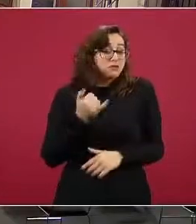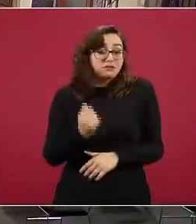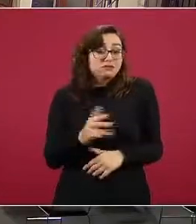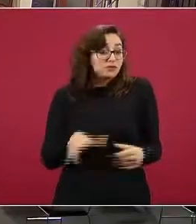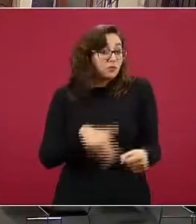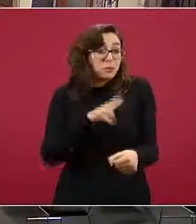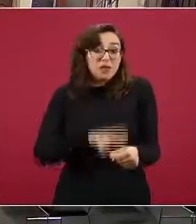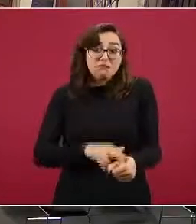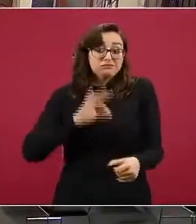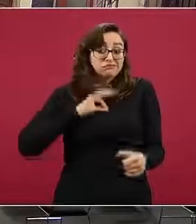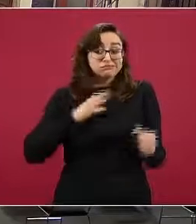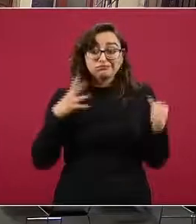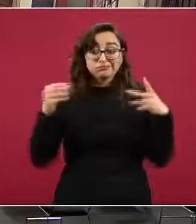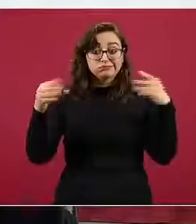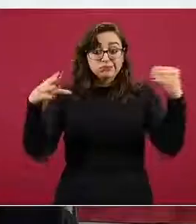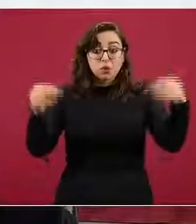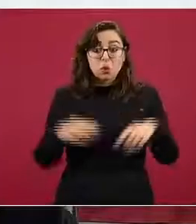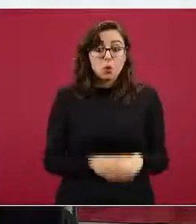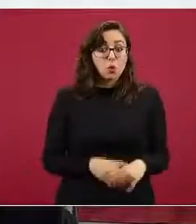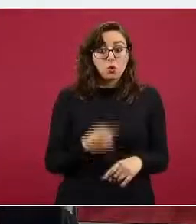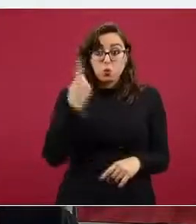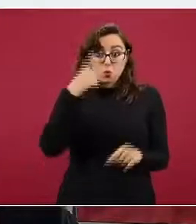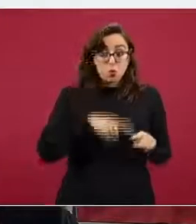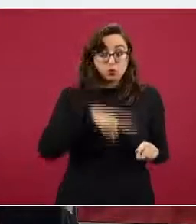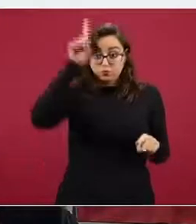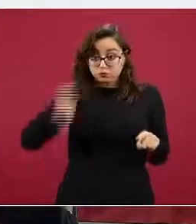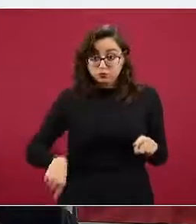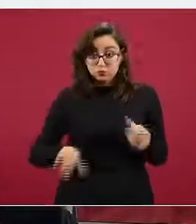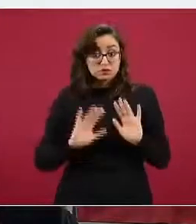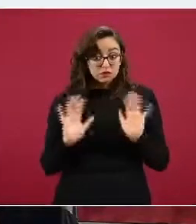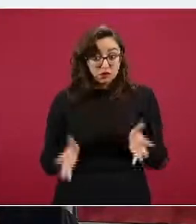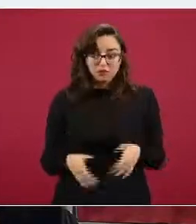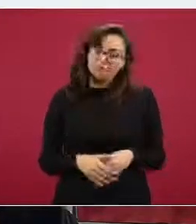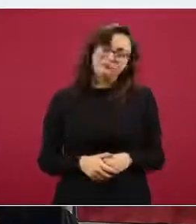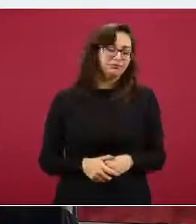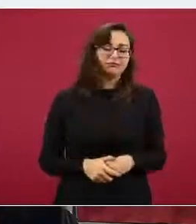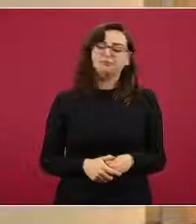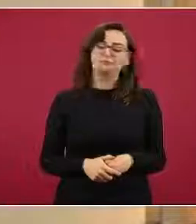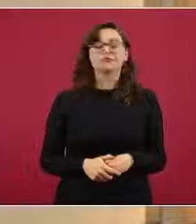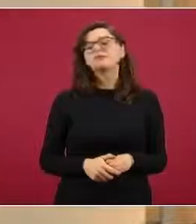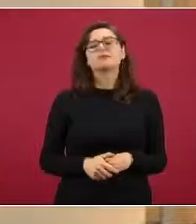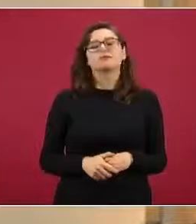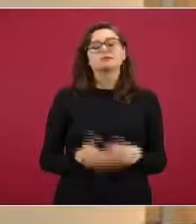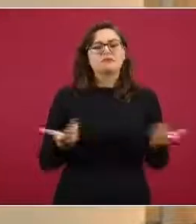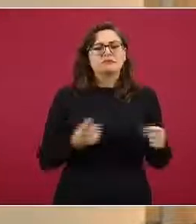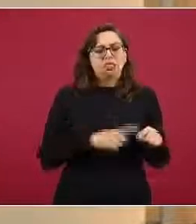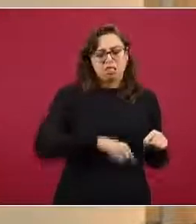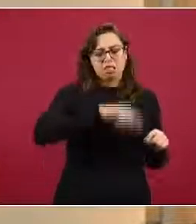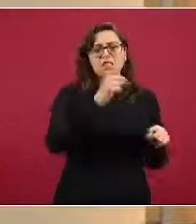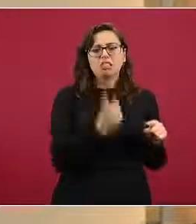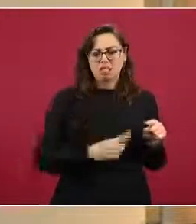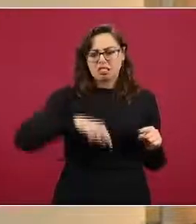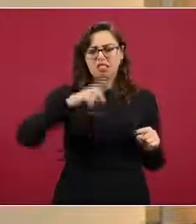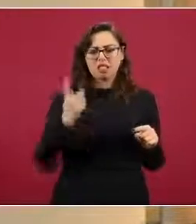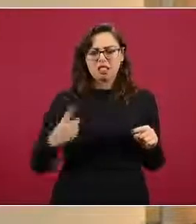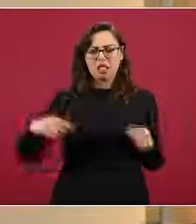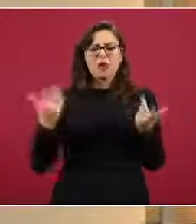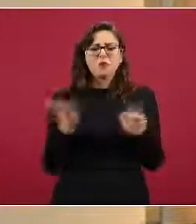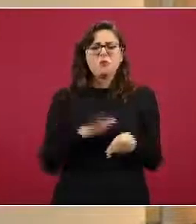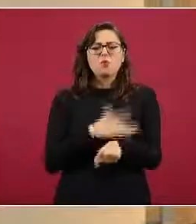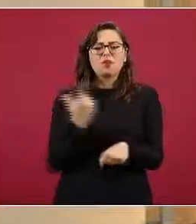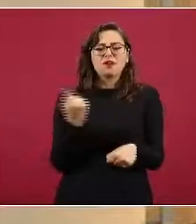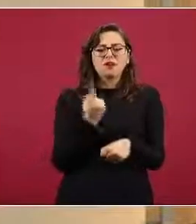diversidad. No tiene que ser una sola forma de la epidemia. ¿Por qué ocurre así? Por múltiples razones que tienen que ver con